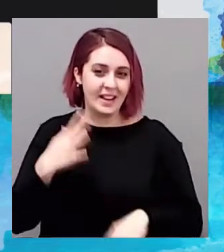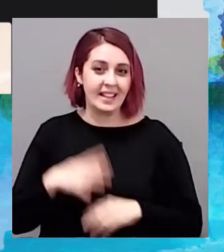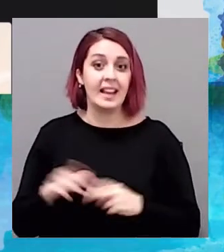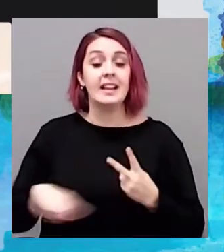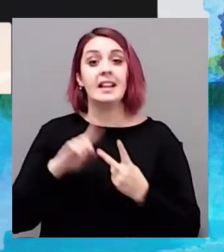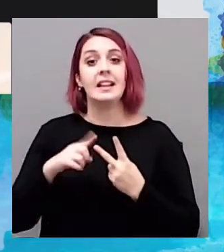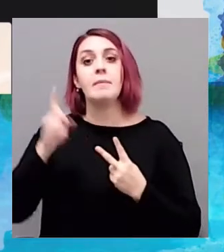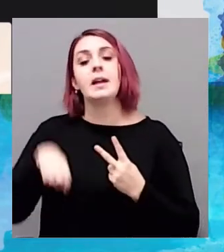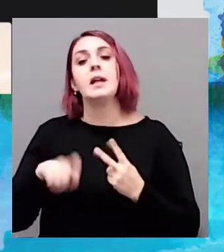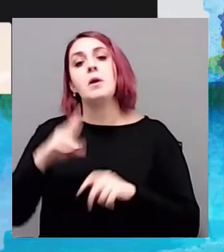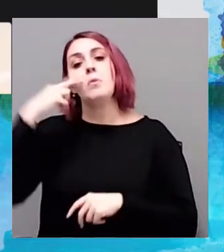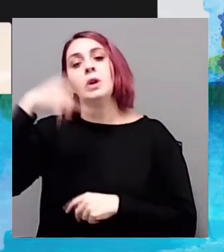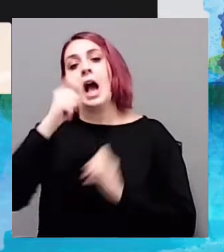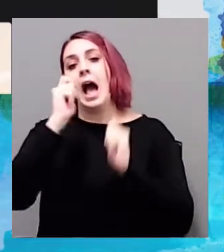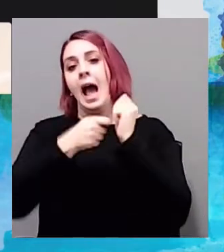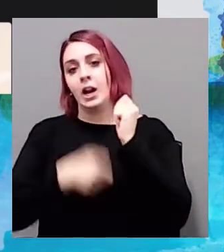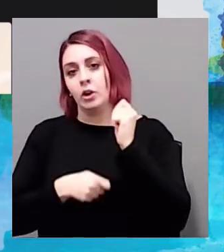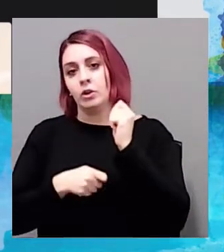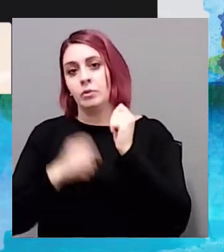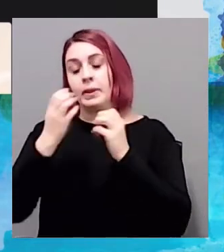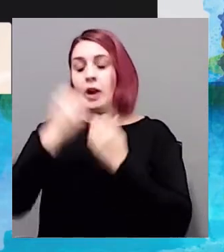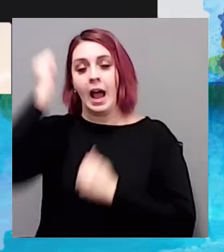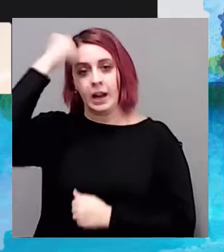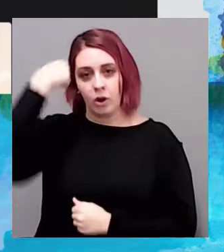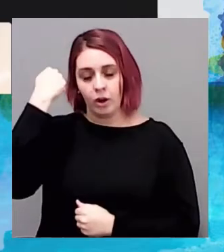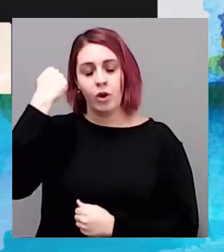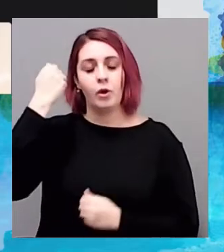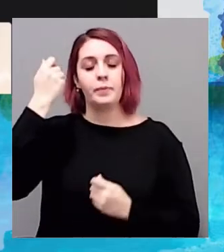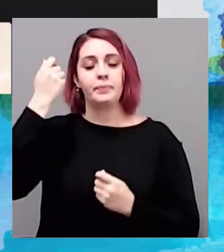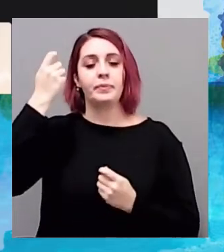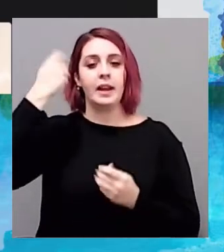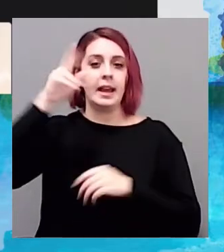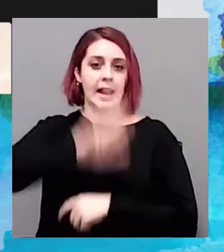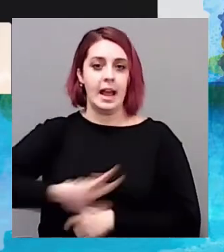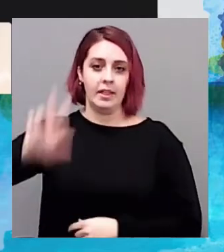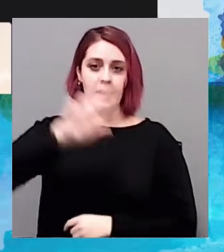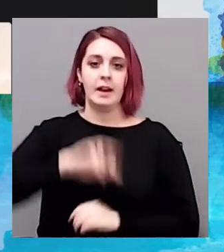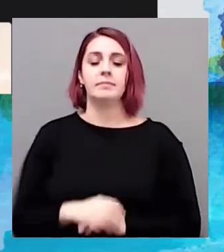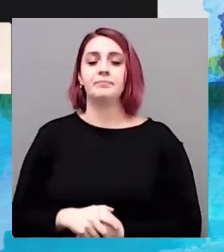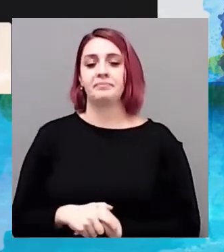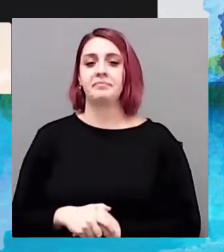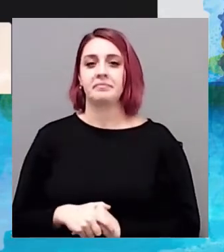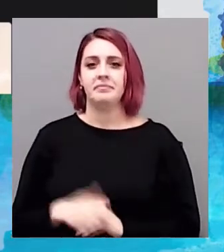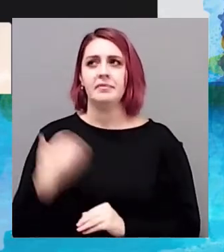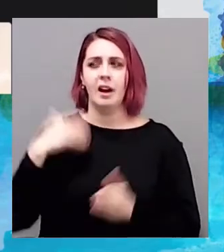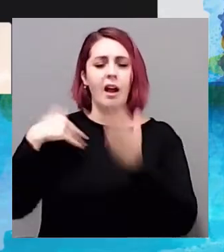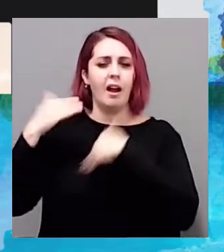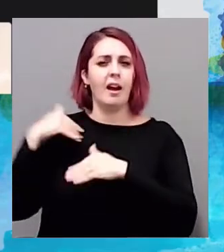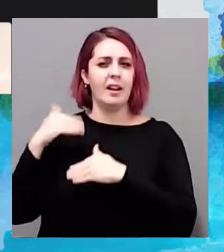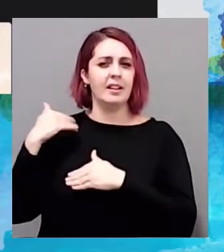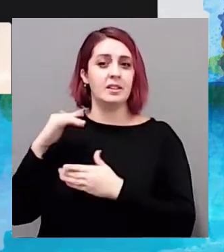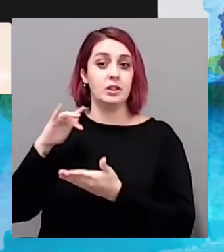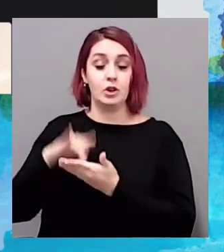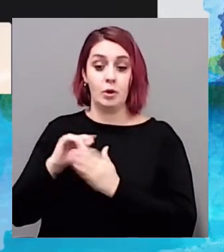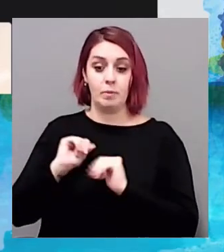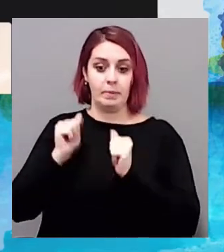Museo Arqueológico Nacional, que si bien se hizo hace ya muchos años, quizás cuando todavía yo no estaba